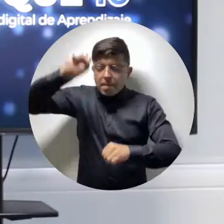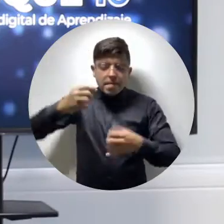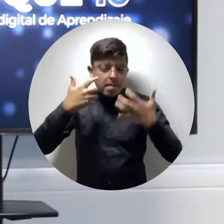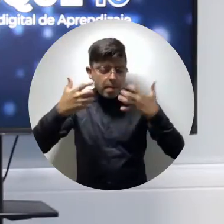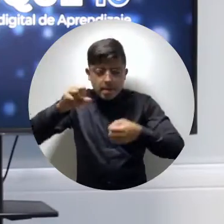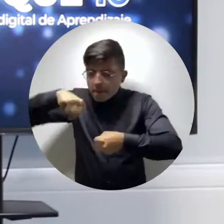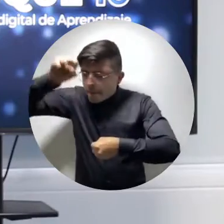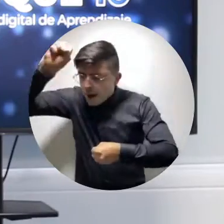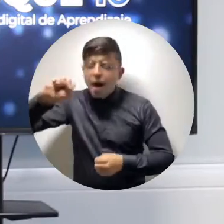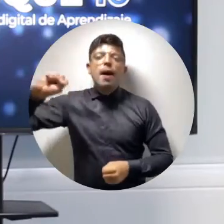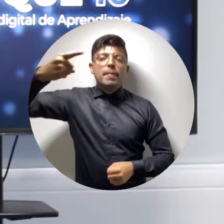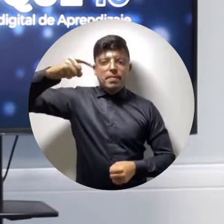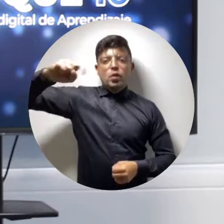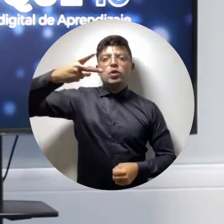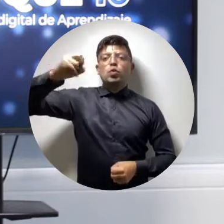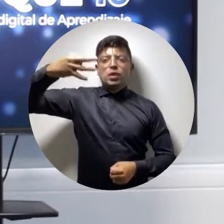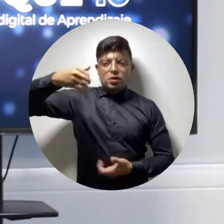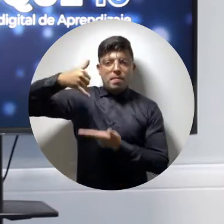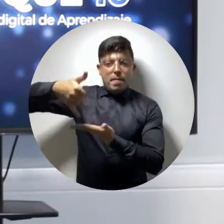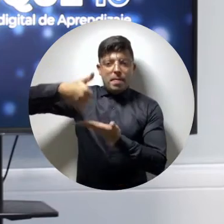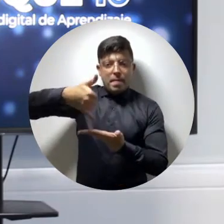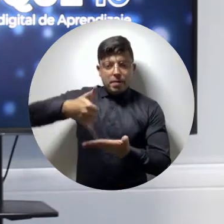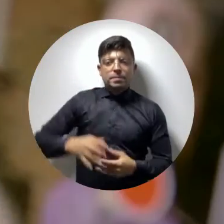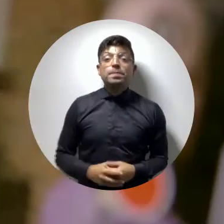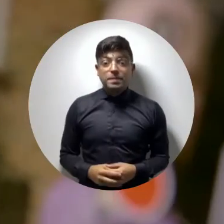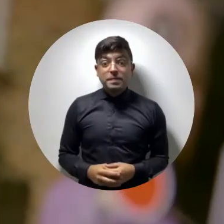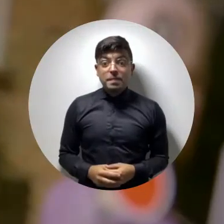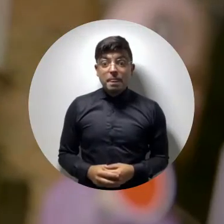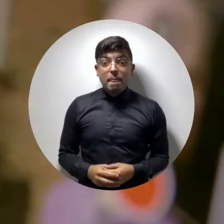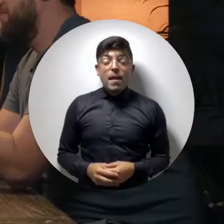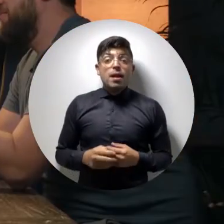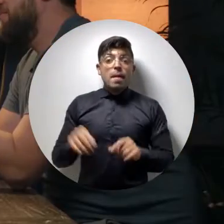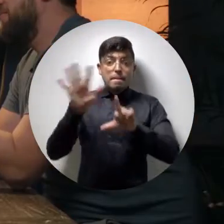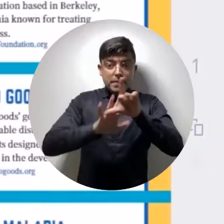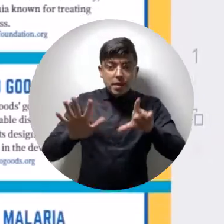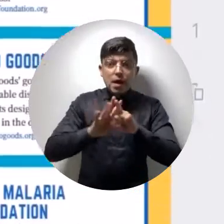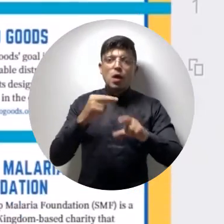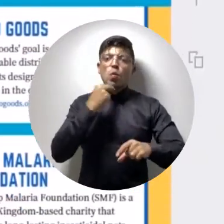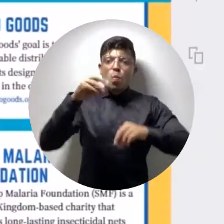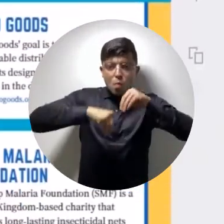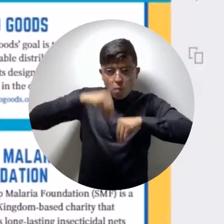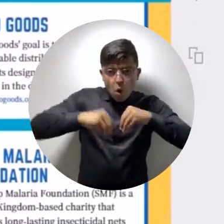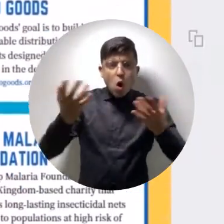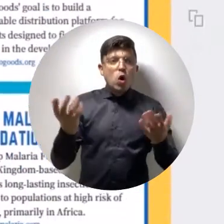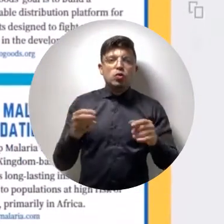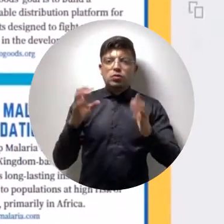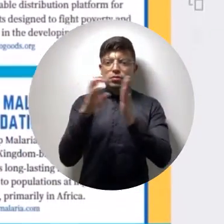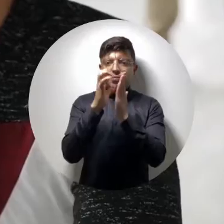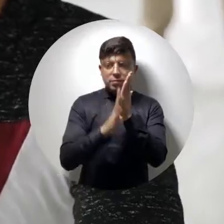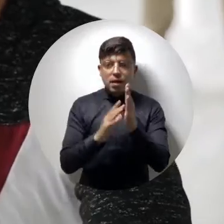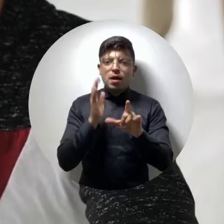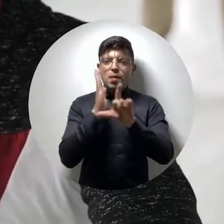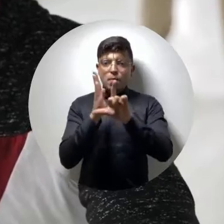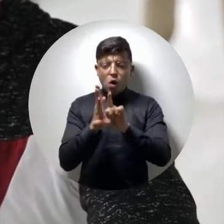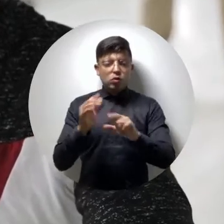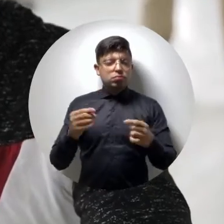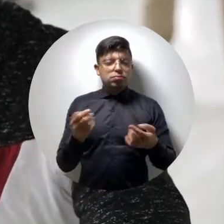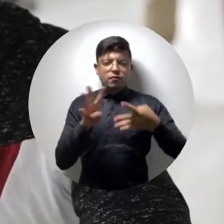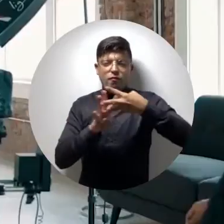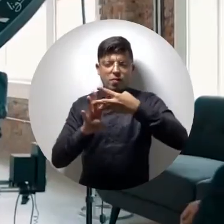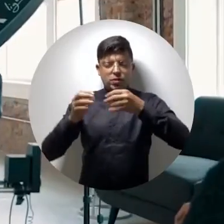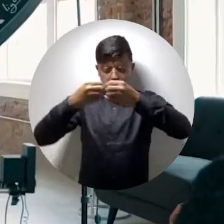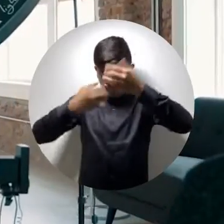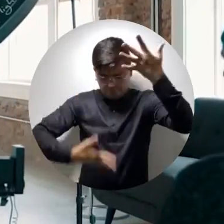las que quedarán pues, en esos primeros, segundos y terceros lugares. Con videos, podcasts, infografías, blogs y muchos otros